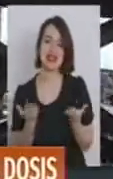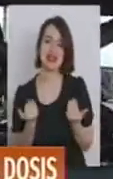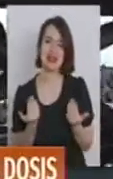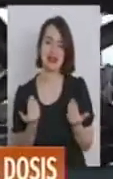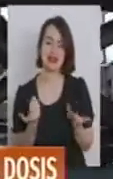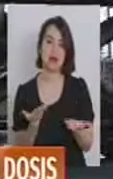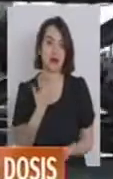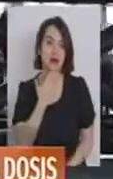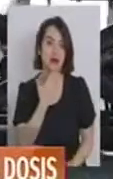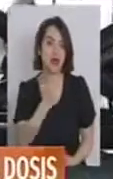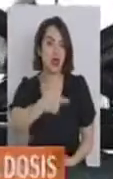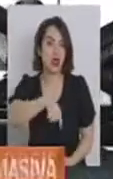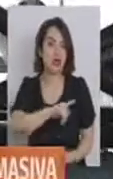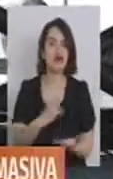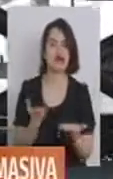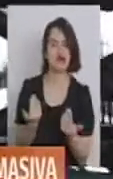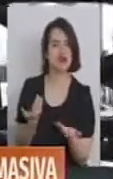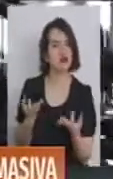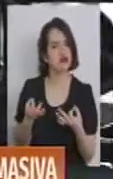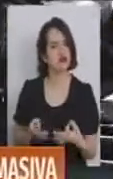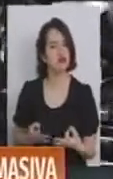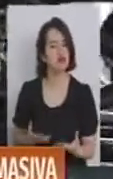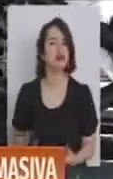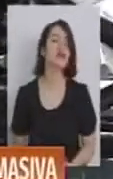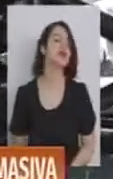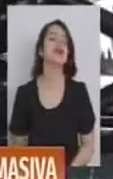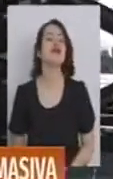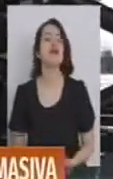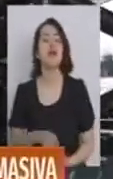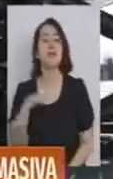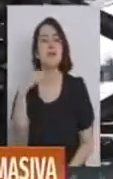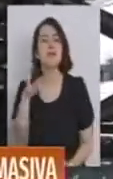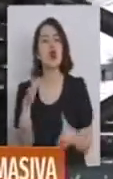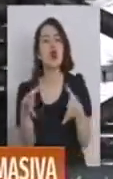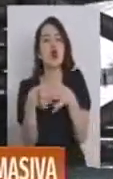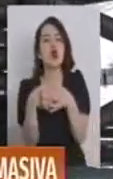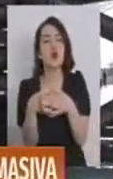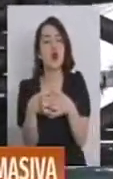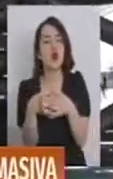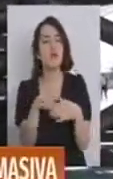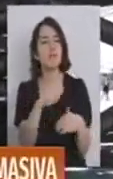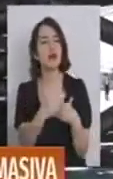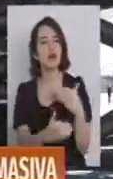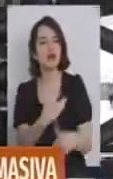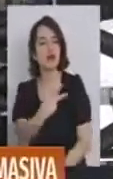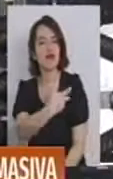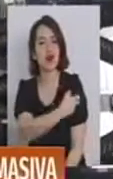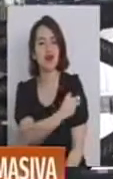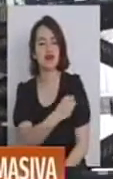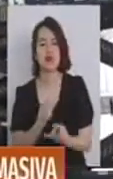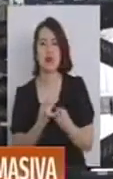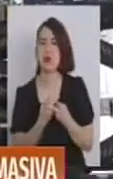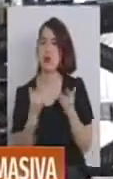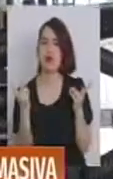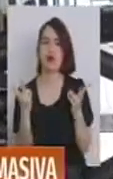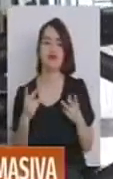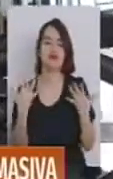merecen. Las prioridades de este proceso de vacunación las hemos dado a conocer